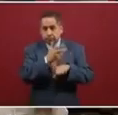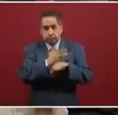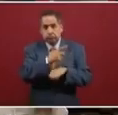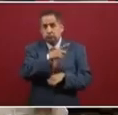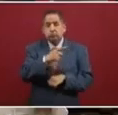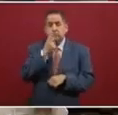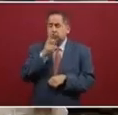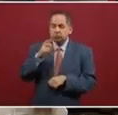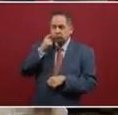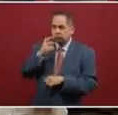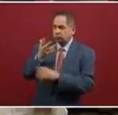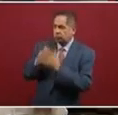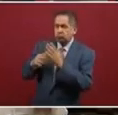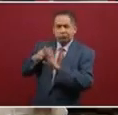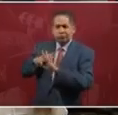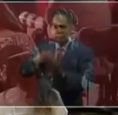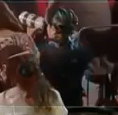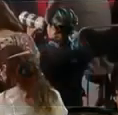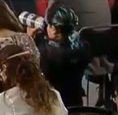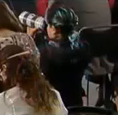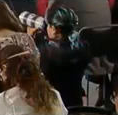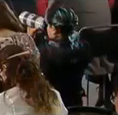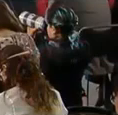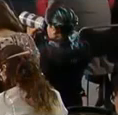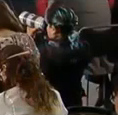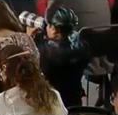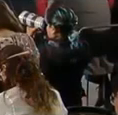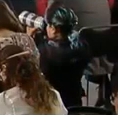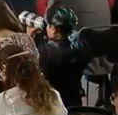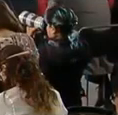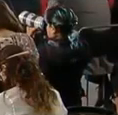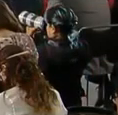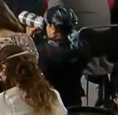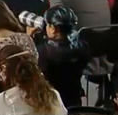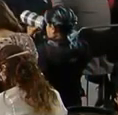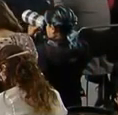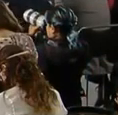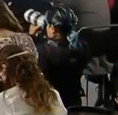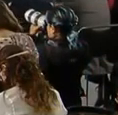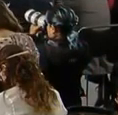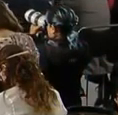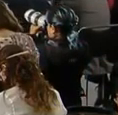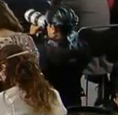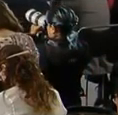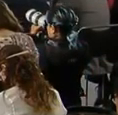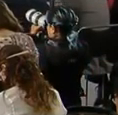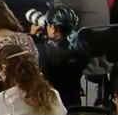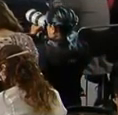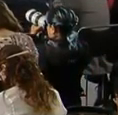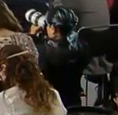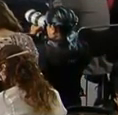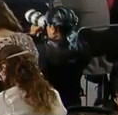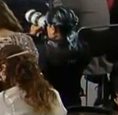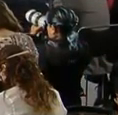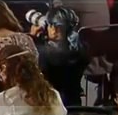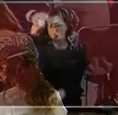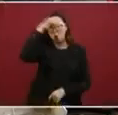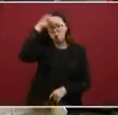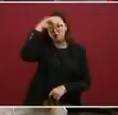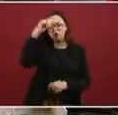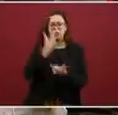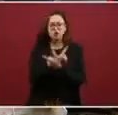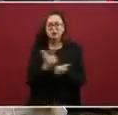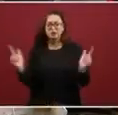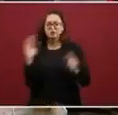es que no quieren migrantes. Es la decisión de ellos. Podemos opinar todo lo que queramos, pero eso es el